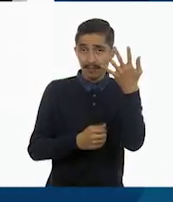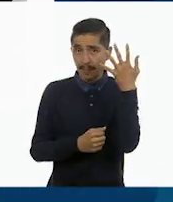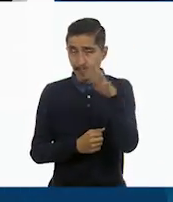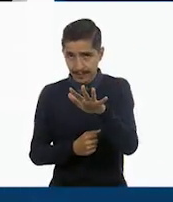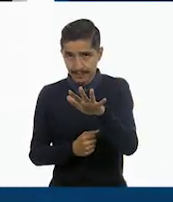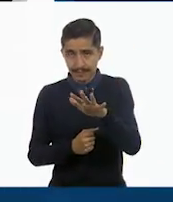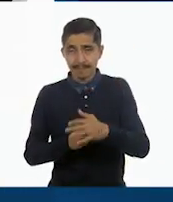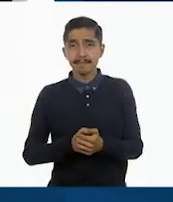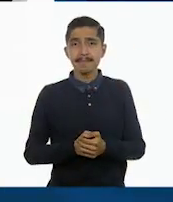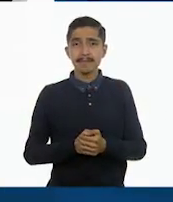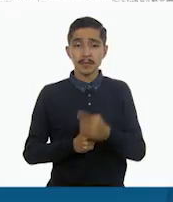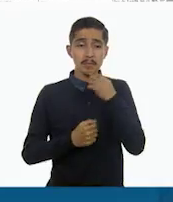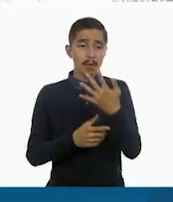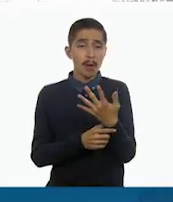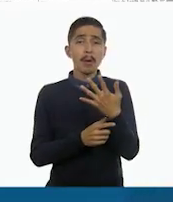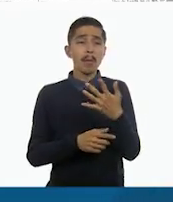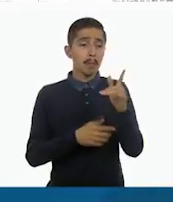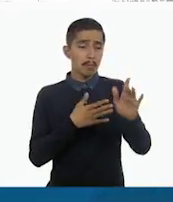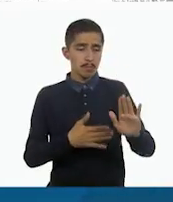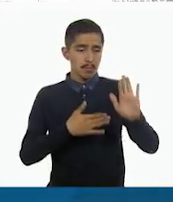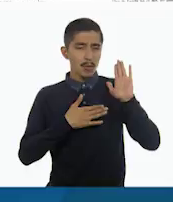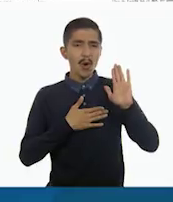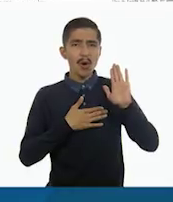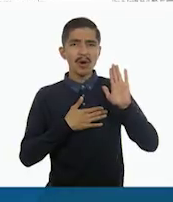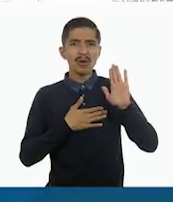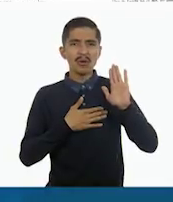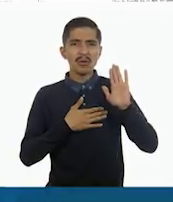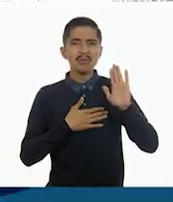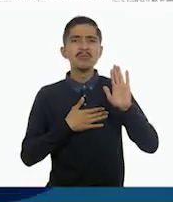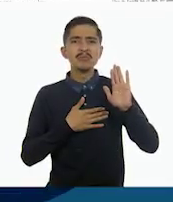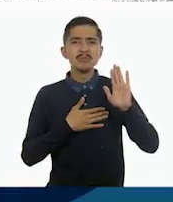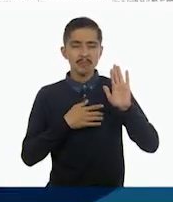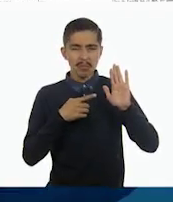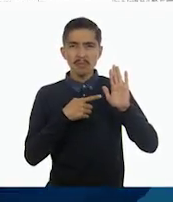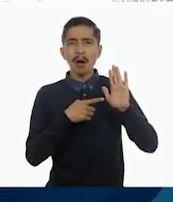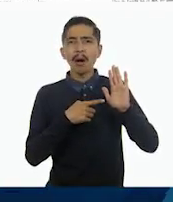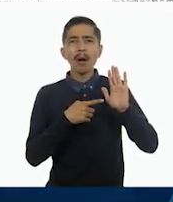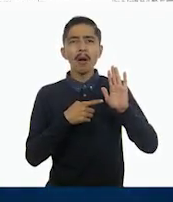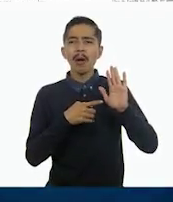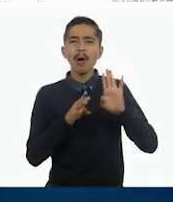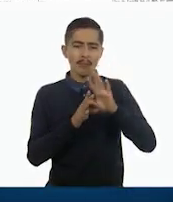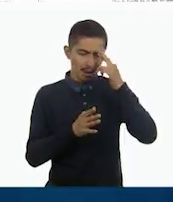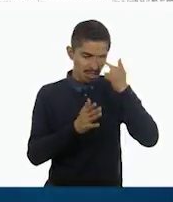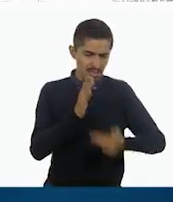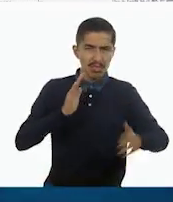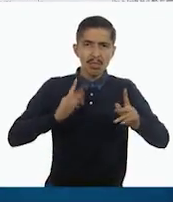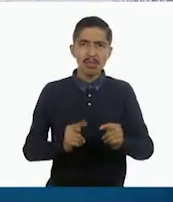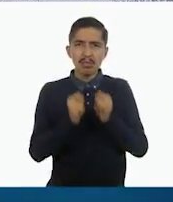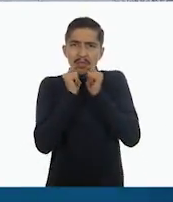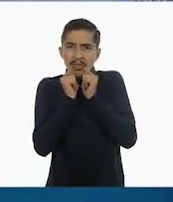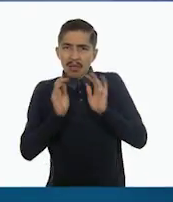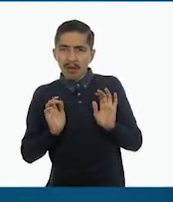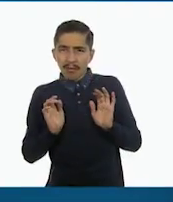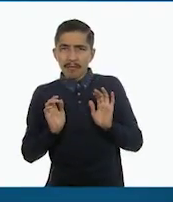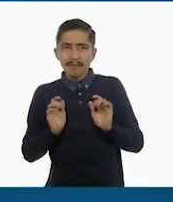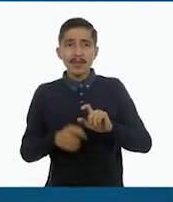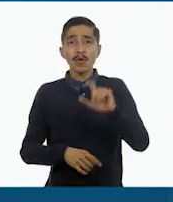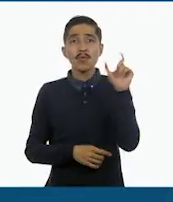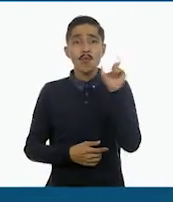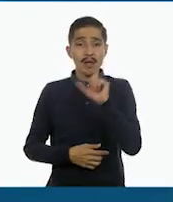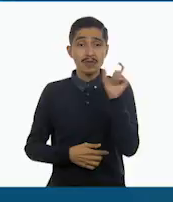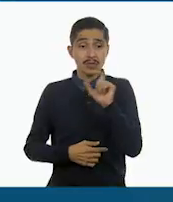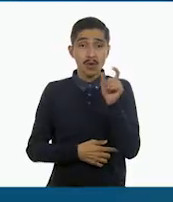1910. Promesa que luego, ¿qué creen? Pues no cumplió. Cuando Díaz faltó